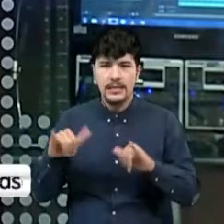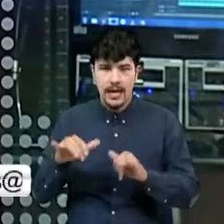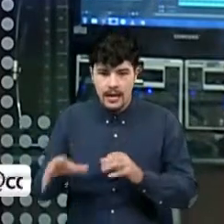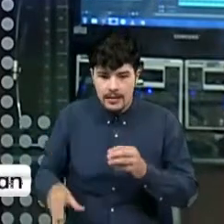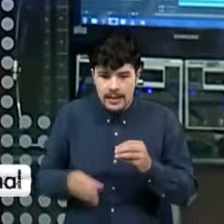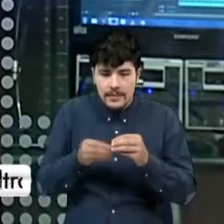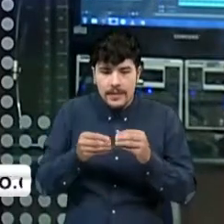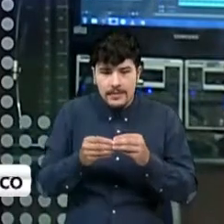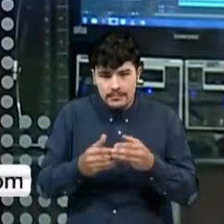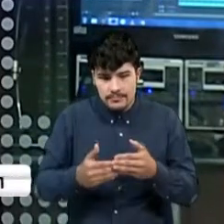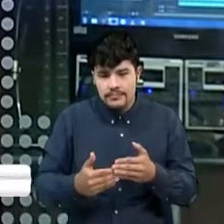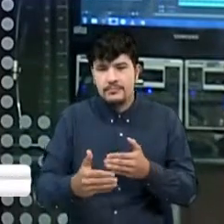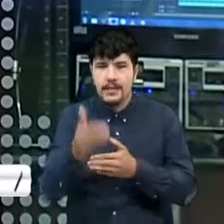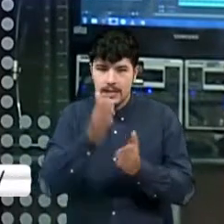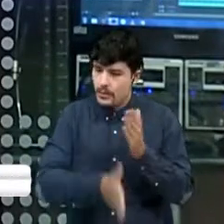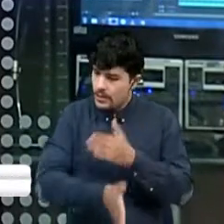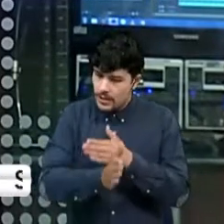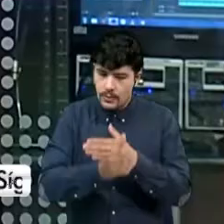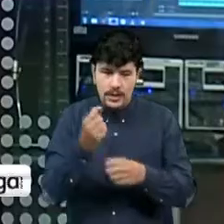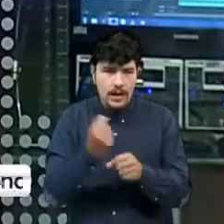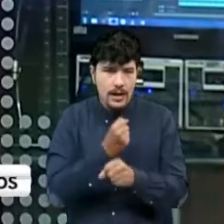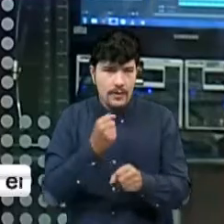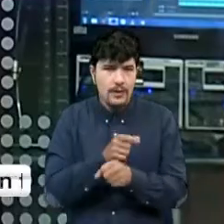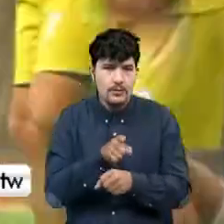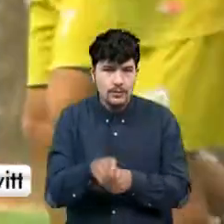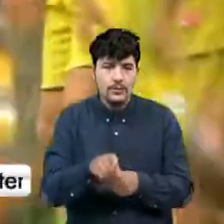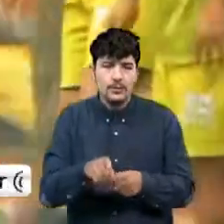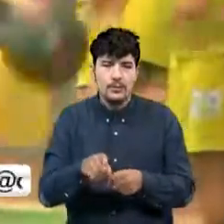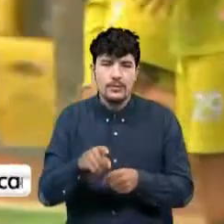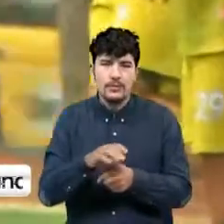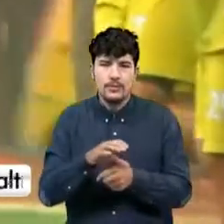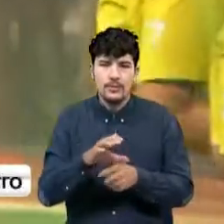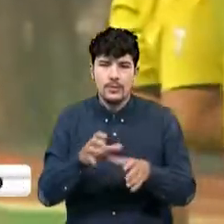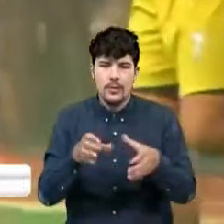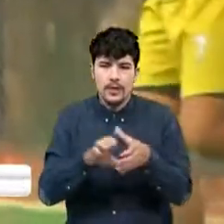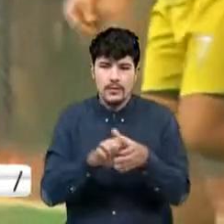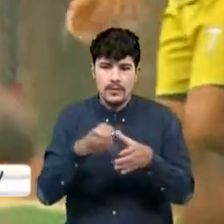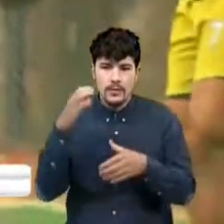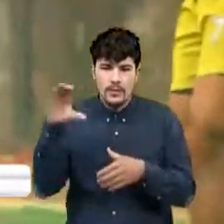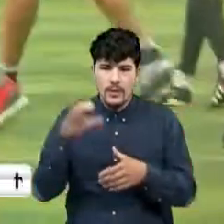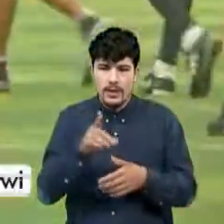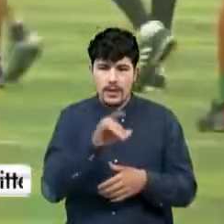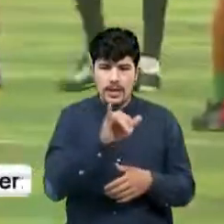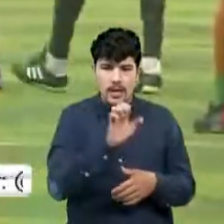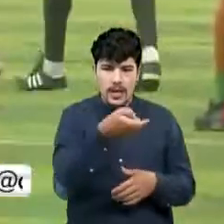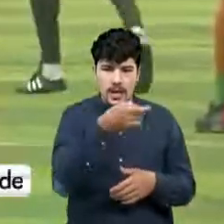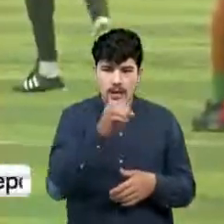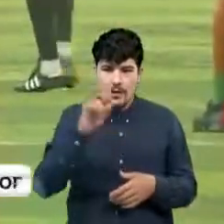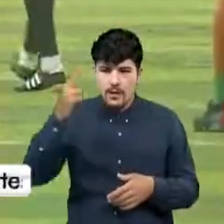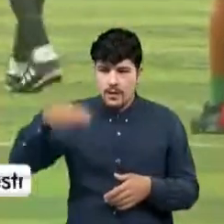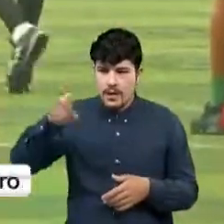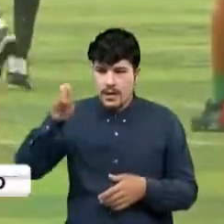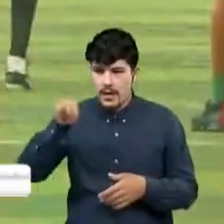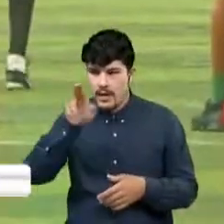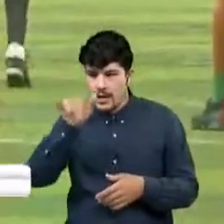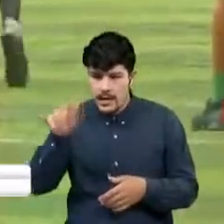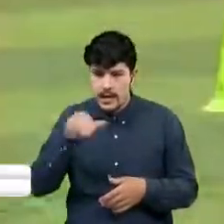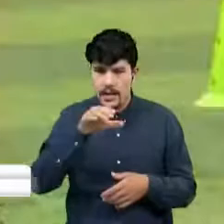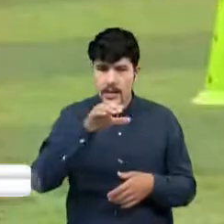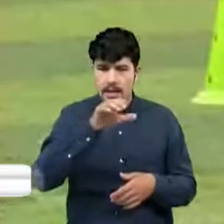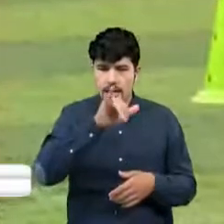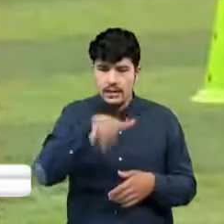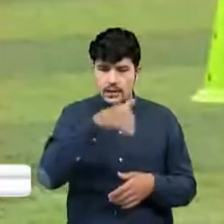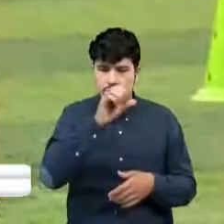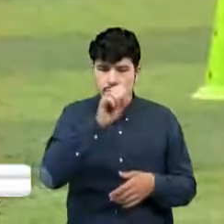laboral con la institución fronteriza diego chica robert carvajal ejemplo bando géiser núñez y